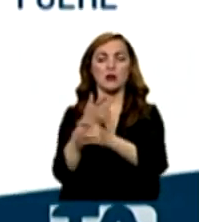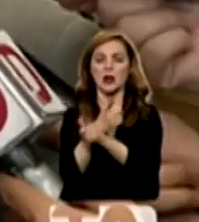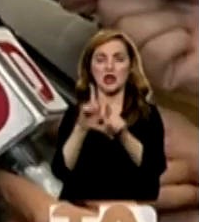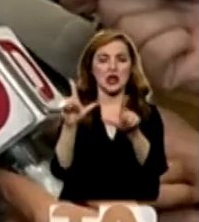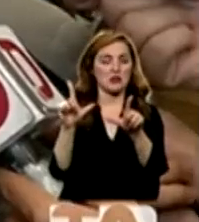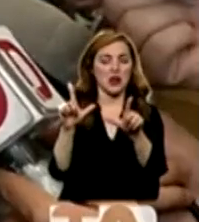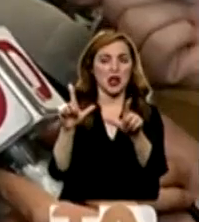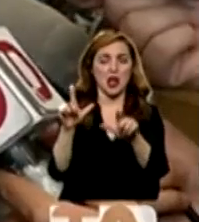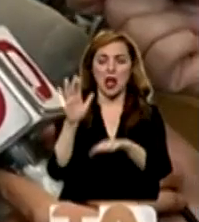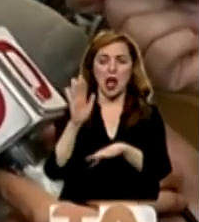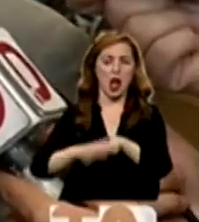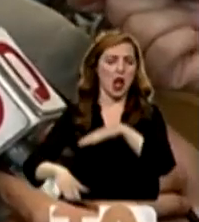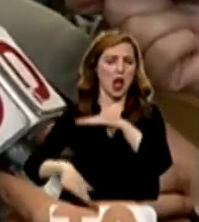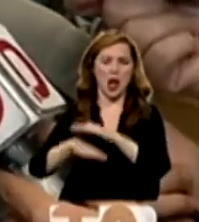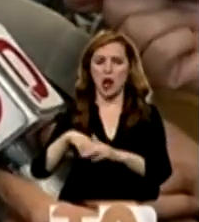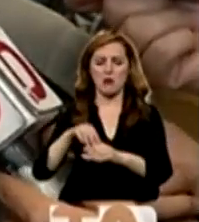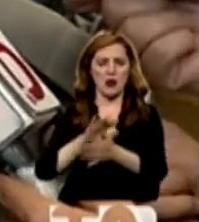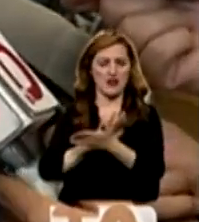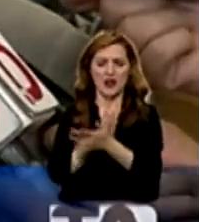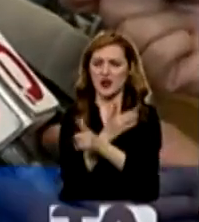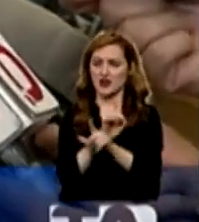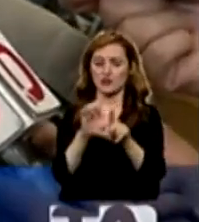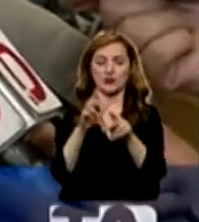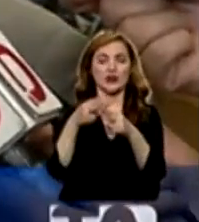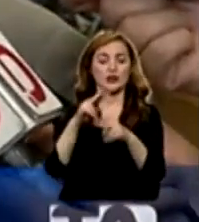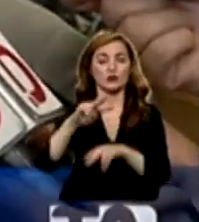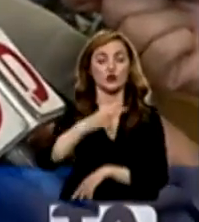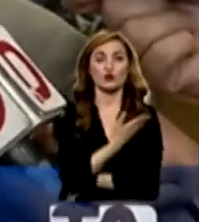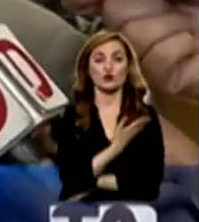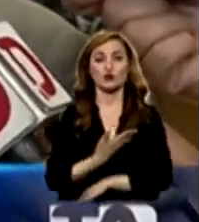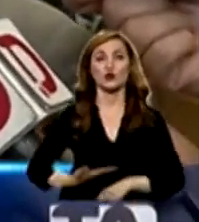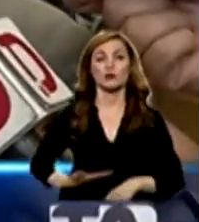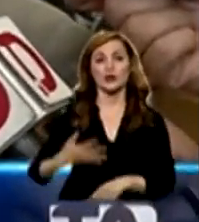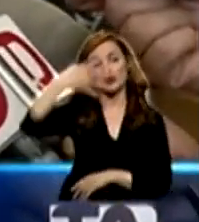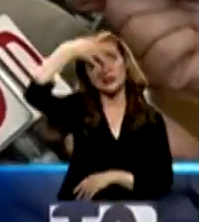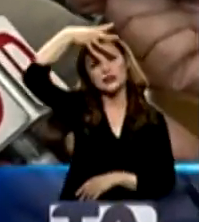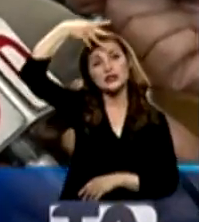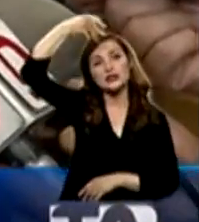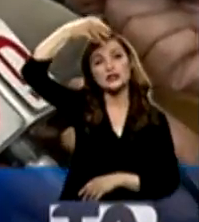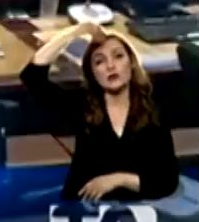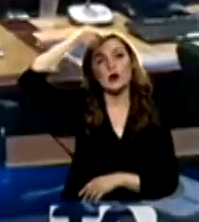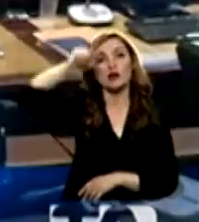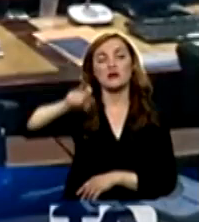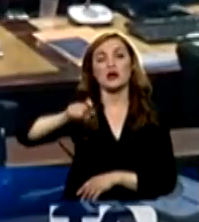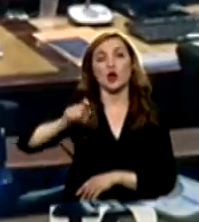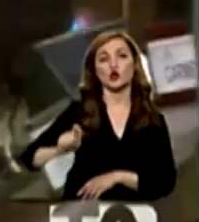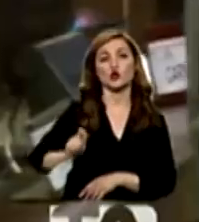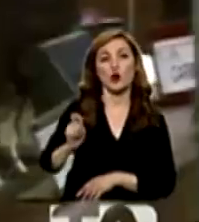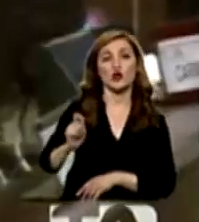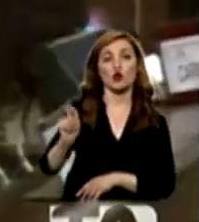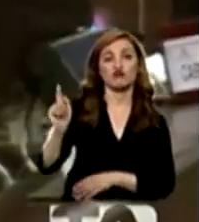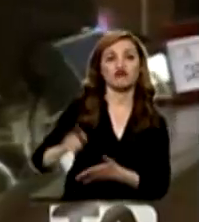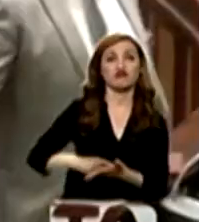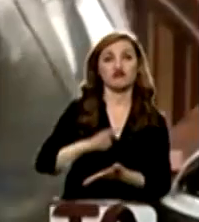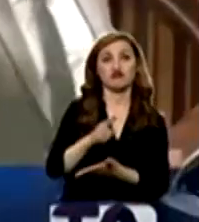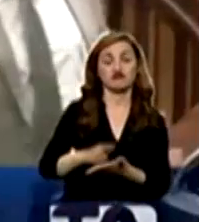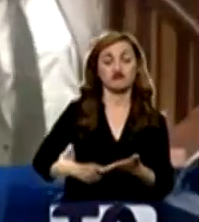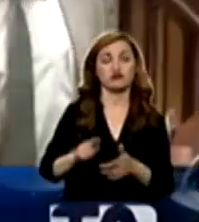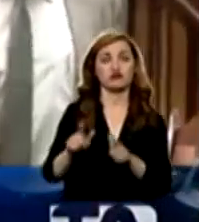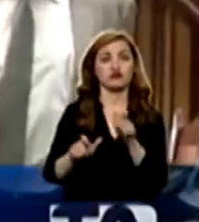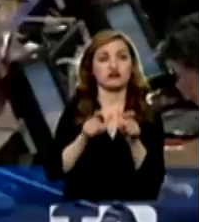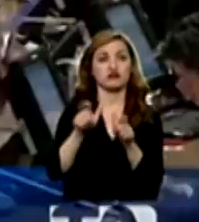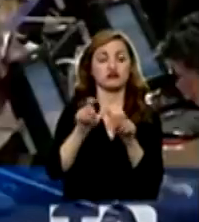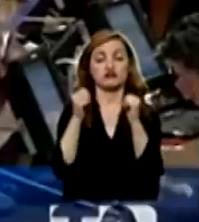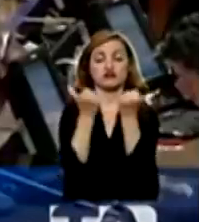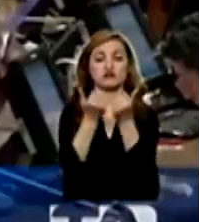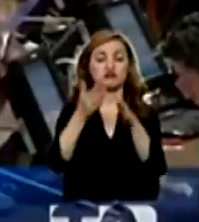absuelto. Si son sentenciados, como es el caso del exvicepresidente Jorge Glass, debería perderlo. Hay voces en el legislativo que respaldan